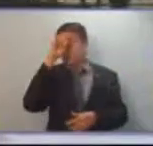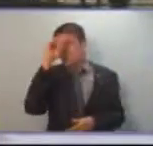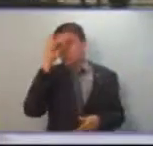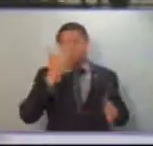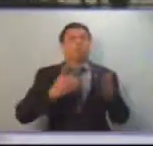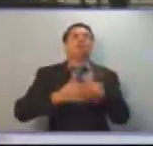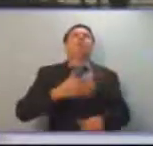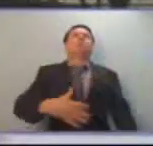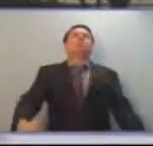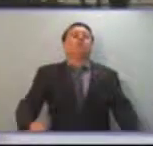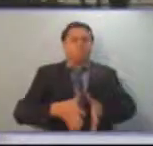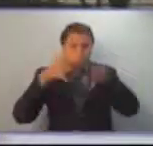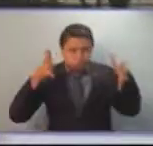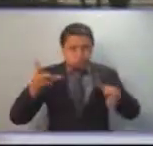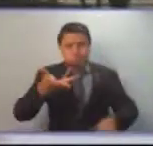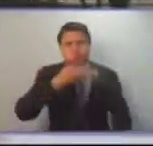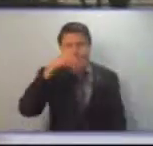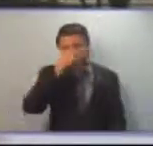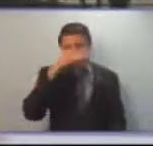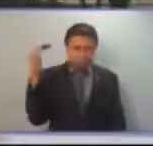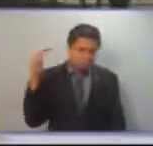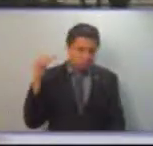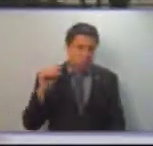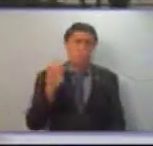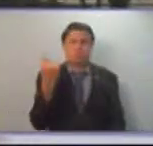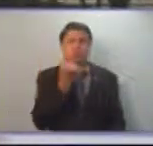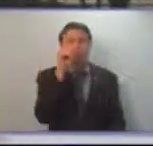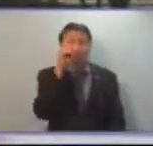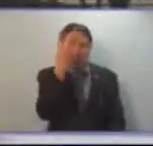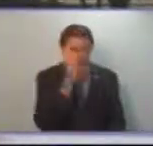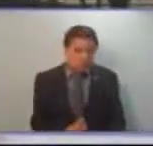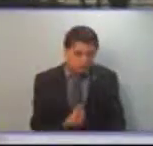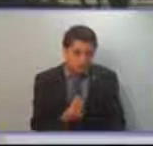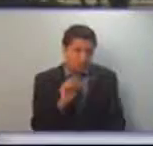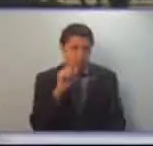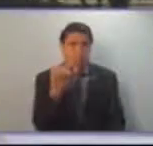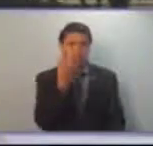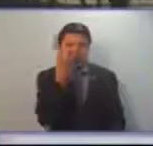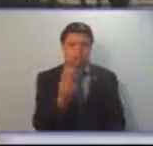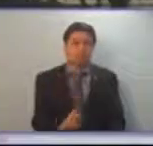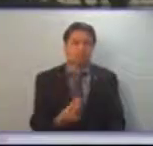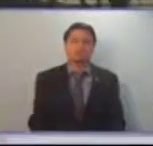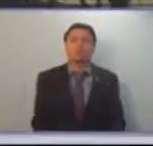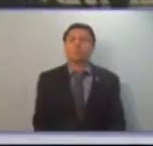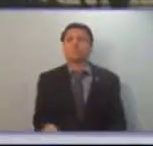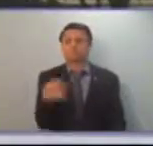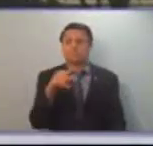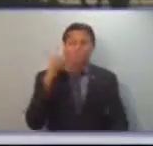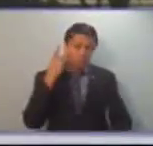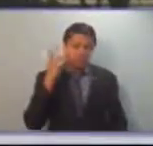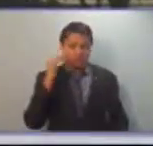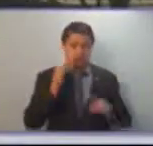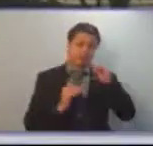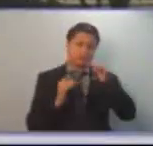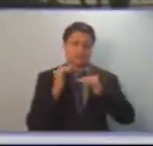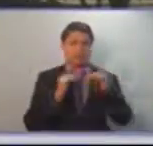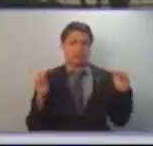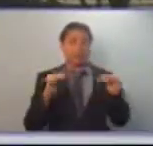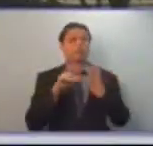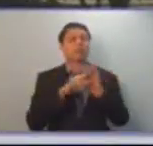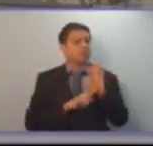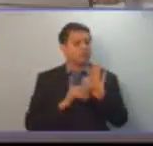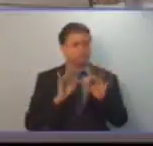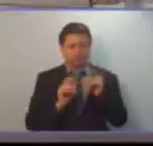más voluminosa de un país, sí, en un solo día. En un solo día. Eso requiere estabilidad de las reglas.